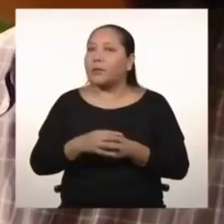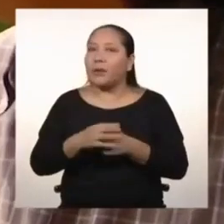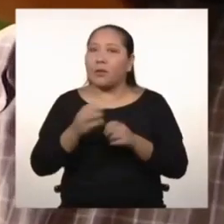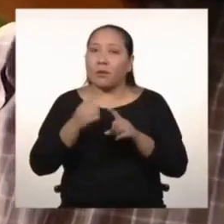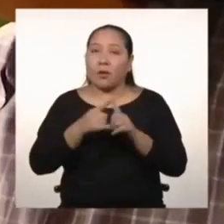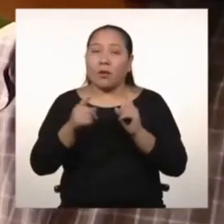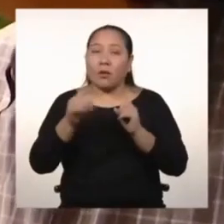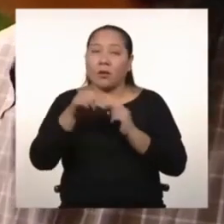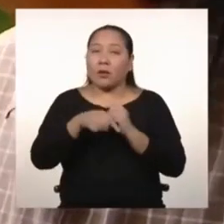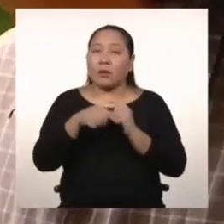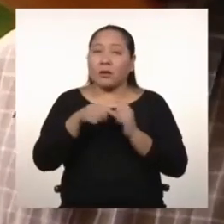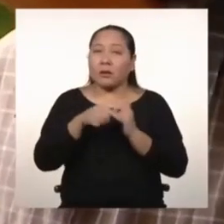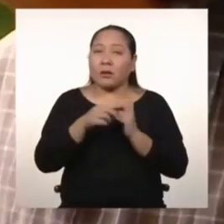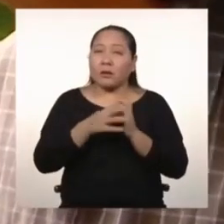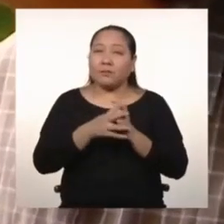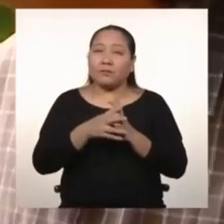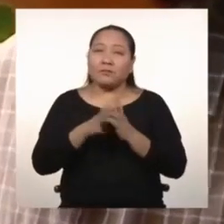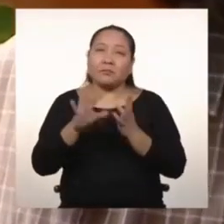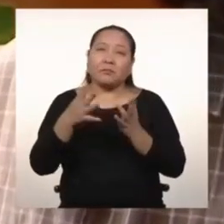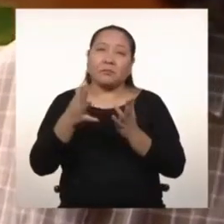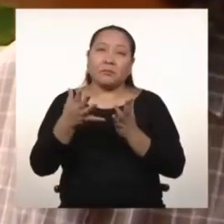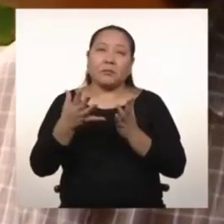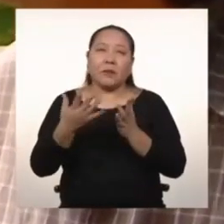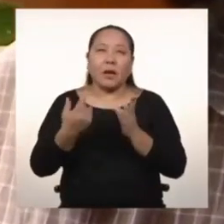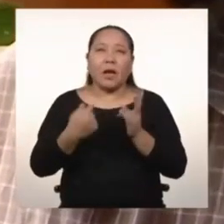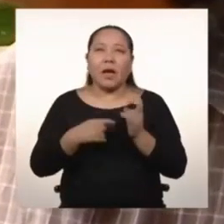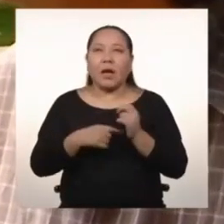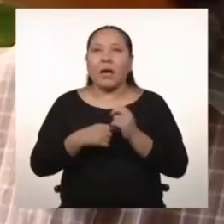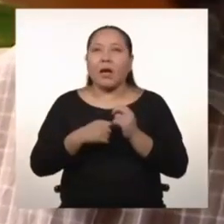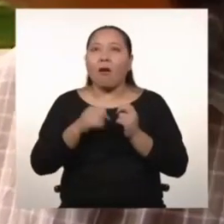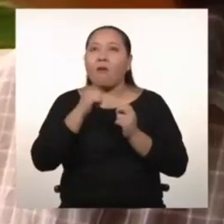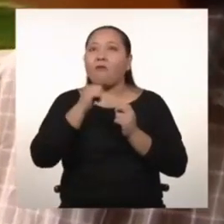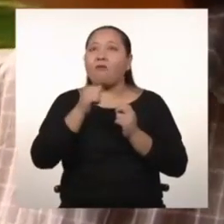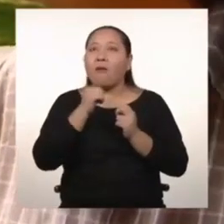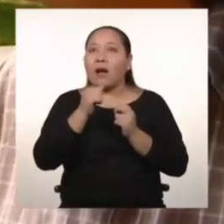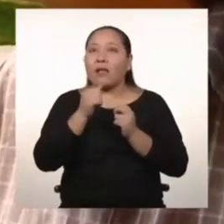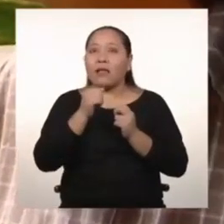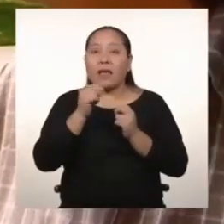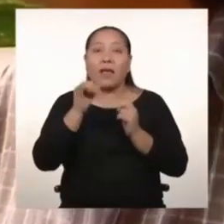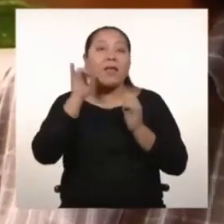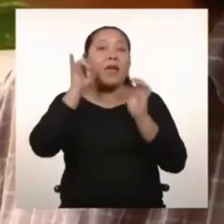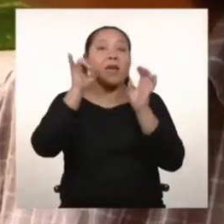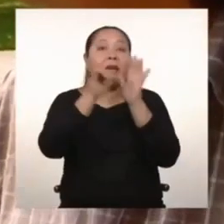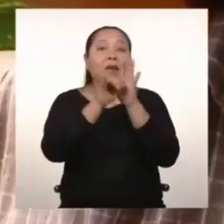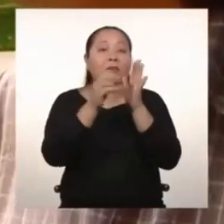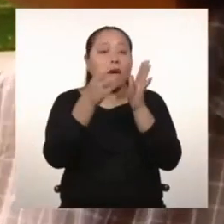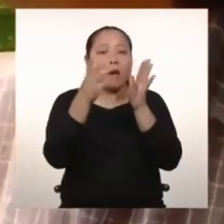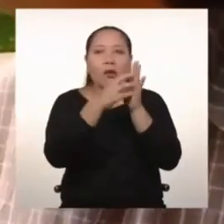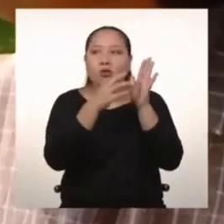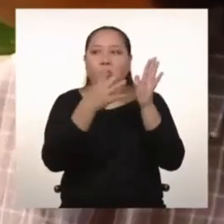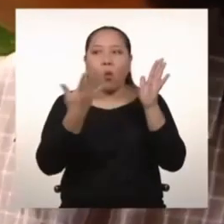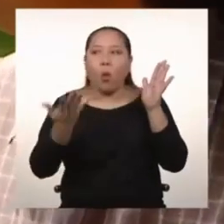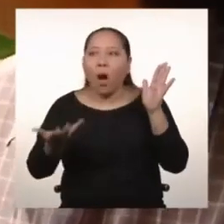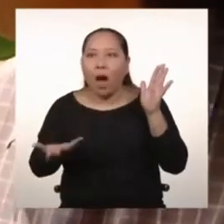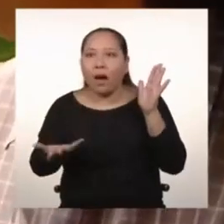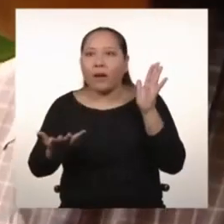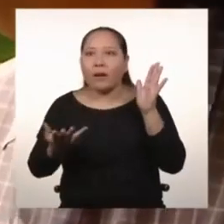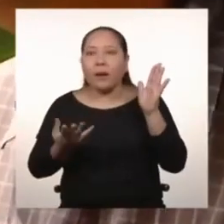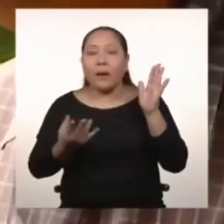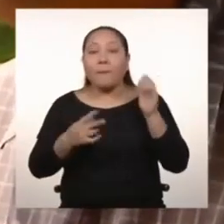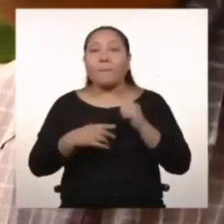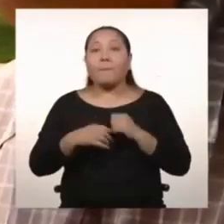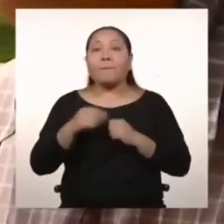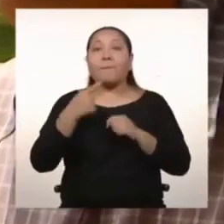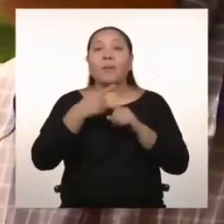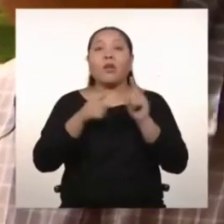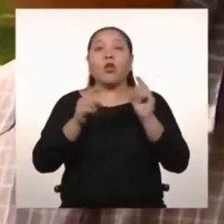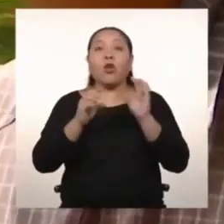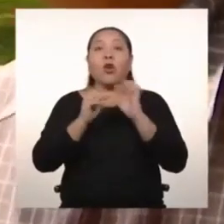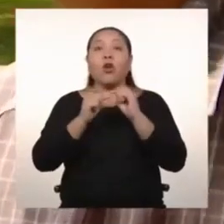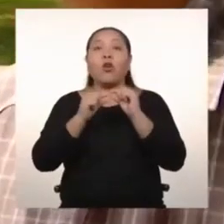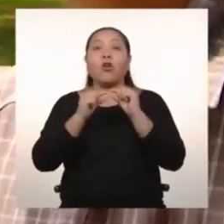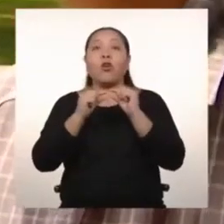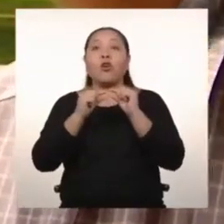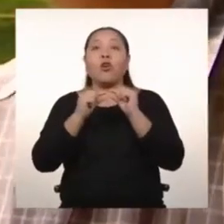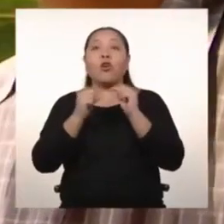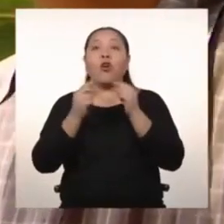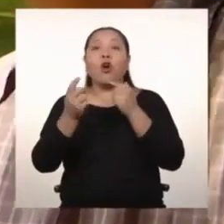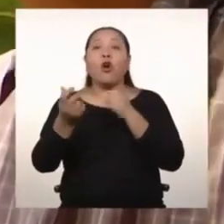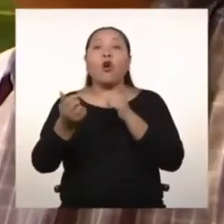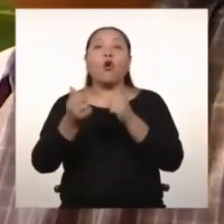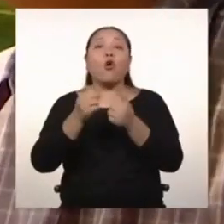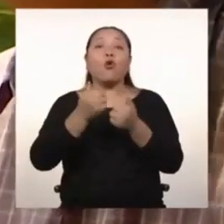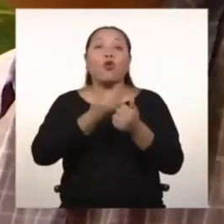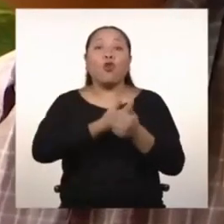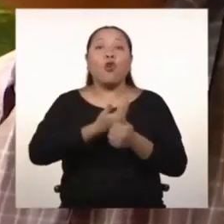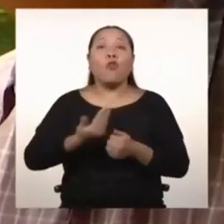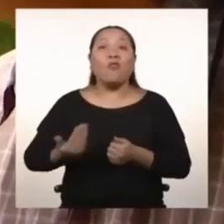existía esta, digamos, esta falta de iconografía, que el gobierno de Velasco hace un concurso pictórico